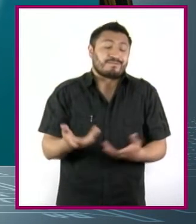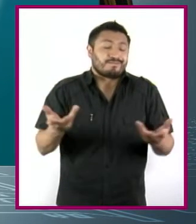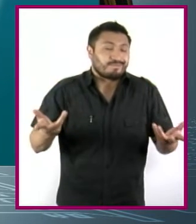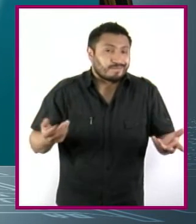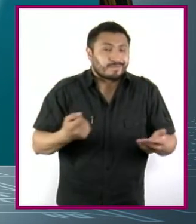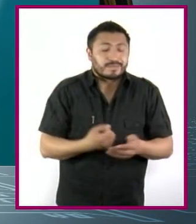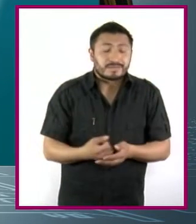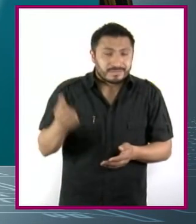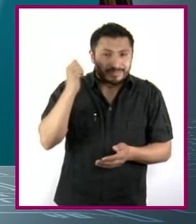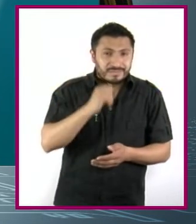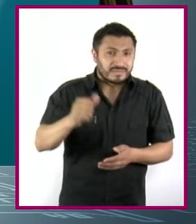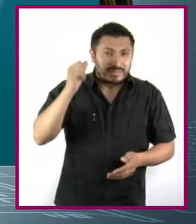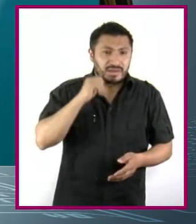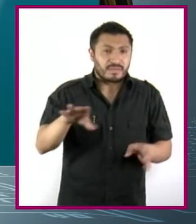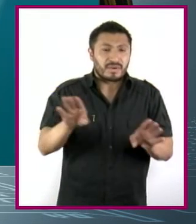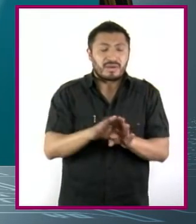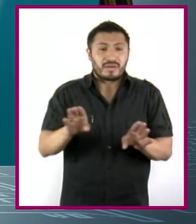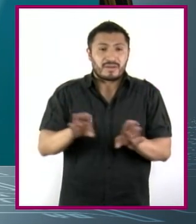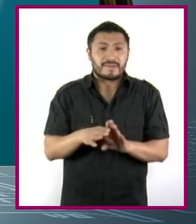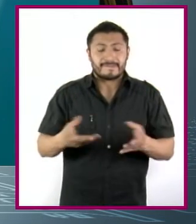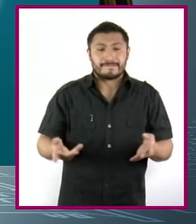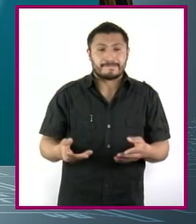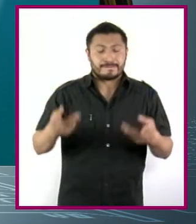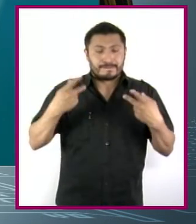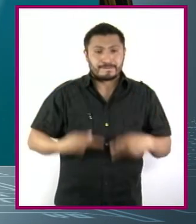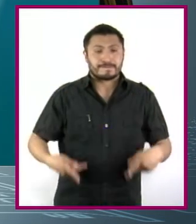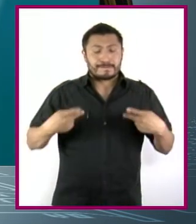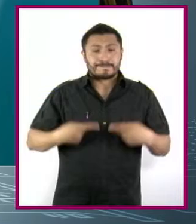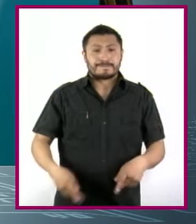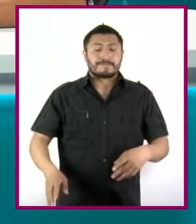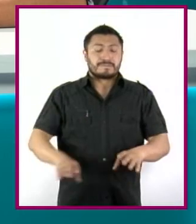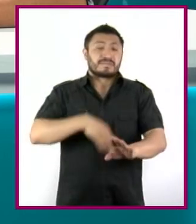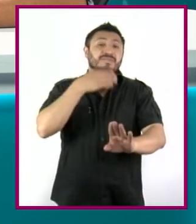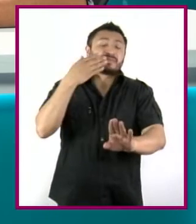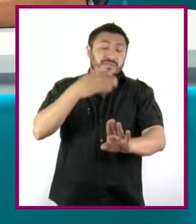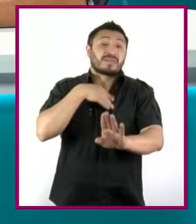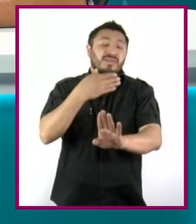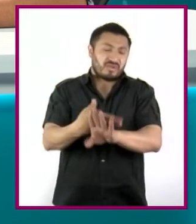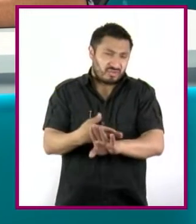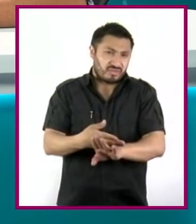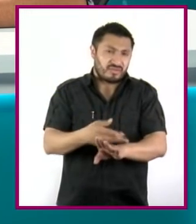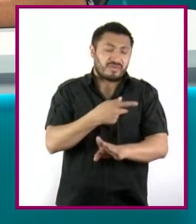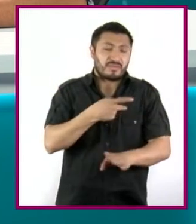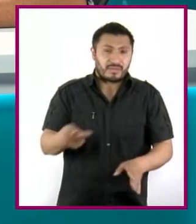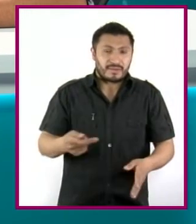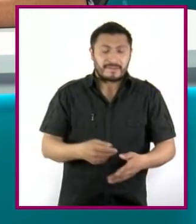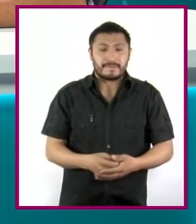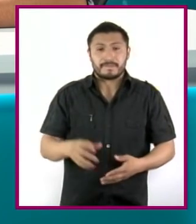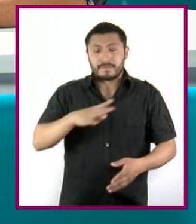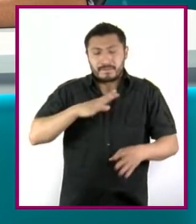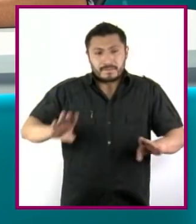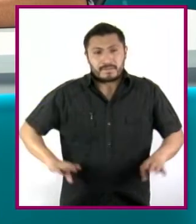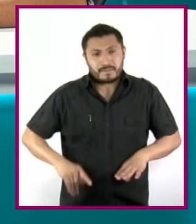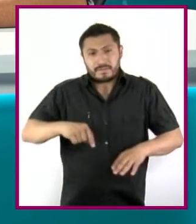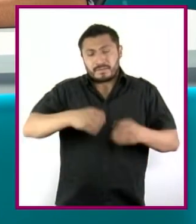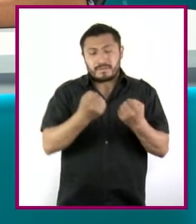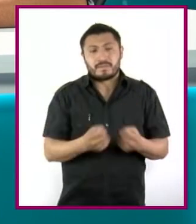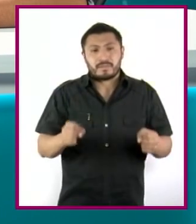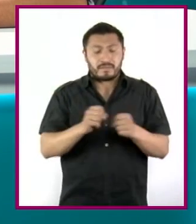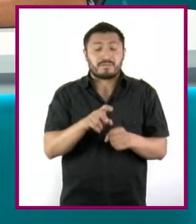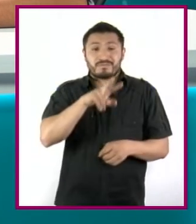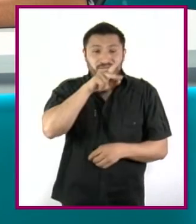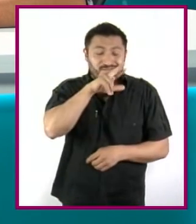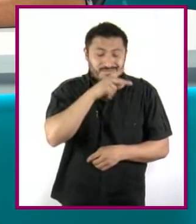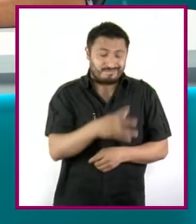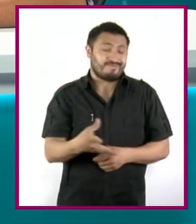cuentas, siempre se queda atrás los sectores menos favorecidos y más empobrecidos. Hay aspectos en nuestra sociedad que son preocupantes por las injusticias